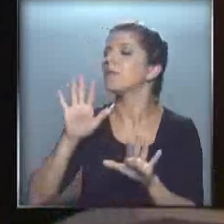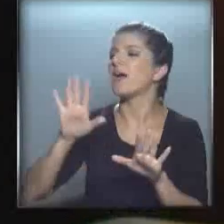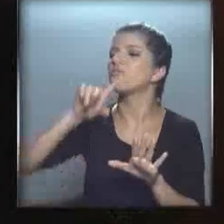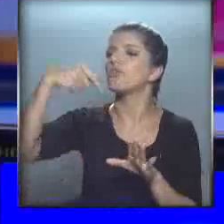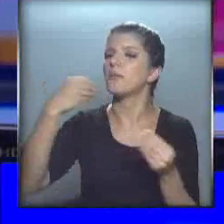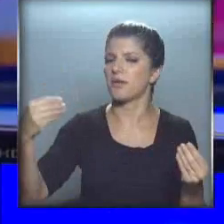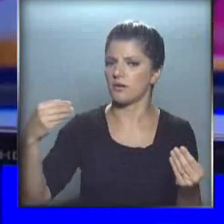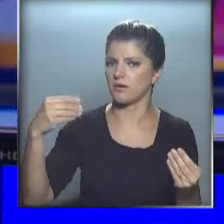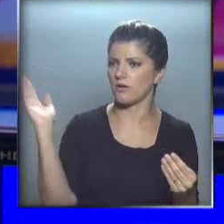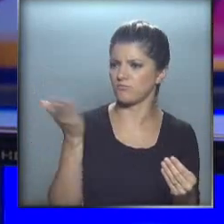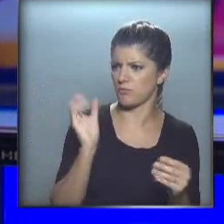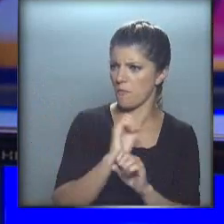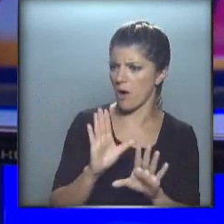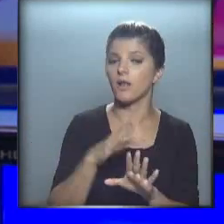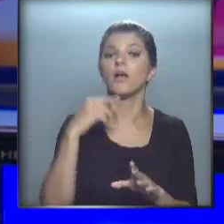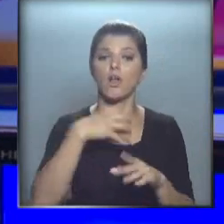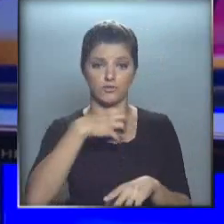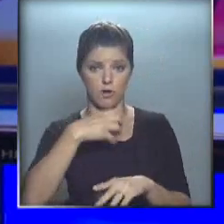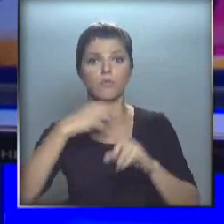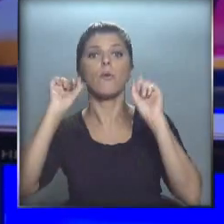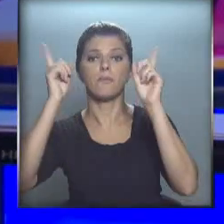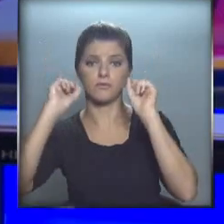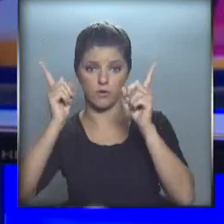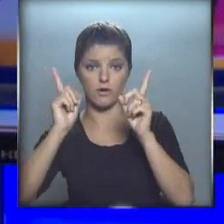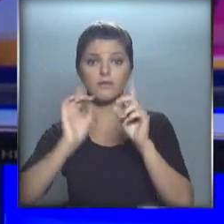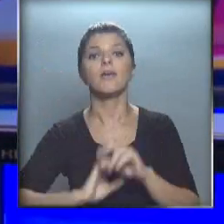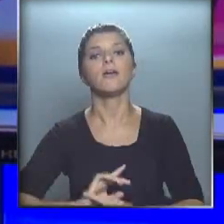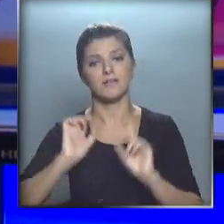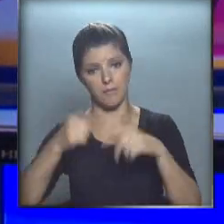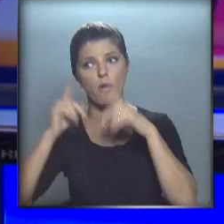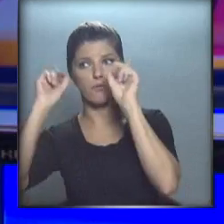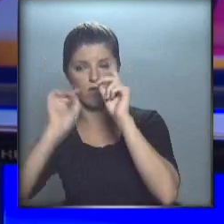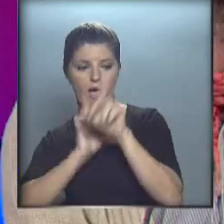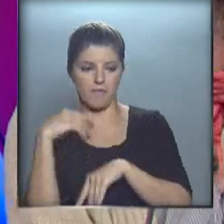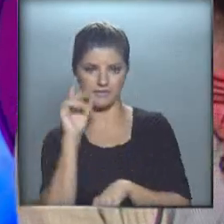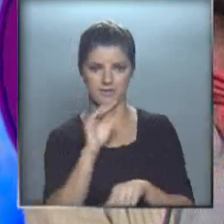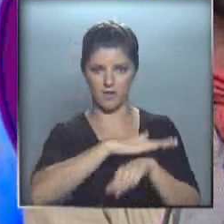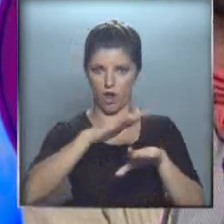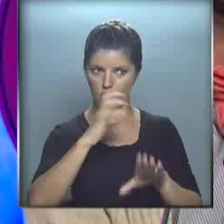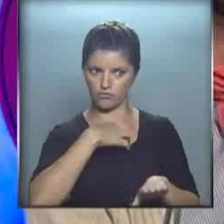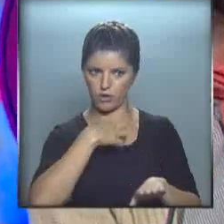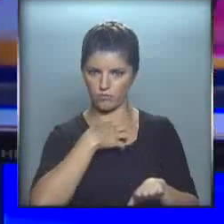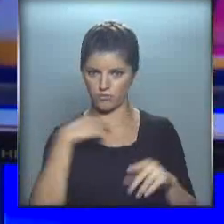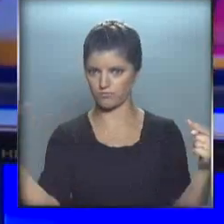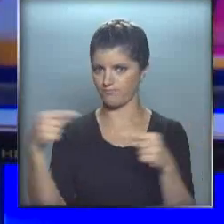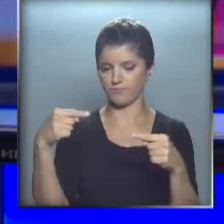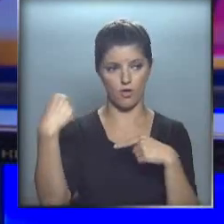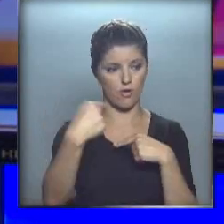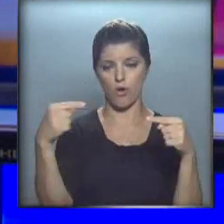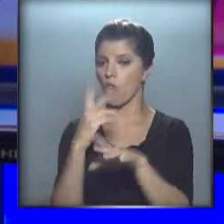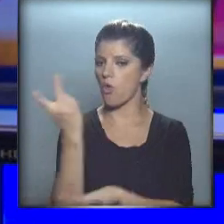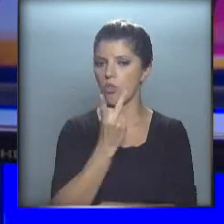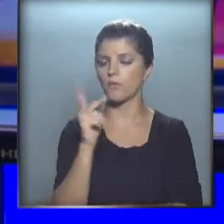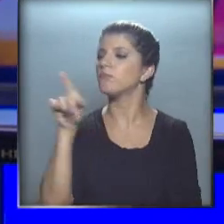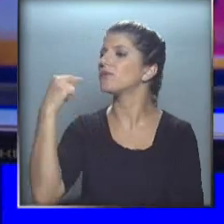el maltrato? De los alumnos a los profesores y los profesores a veces también a los alumnos. De los profesores también a los alumnos. Sí, de los profesores, ¿por qué crees